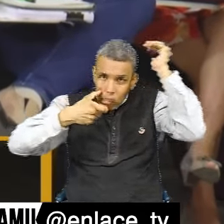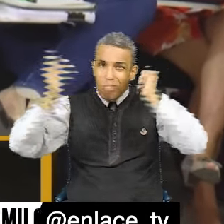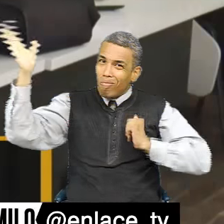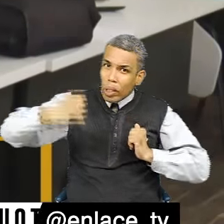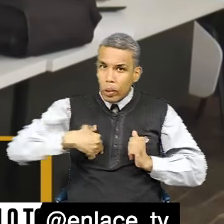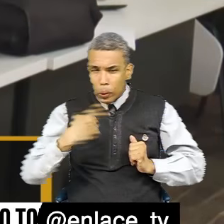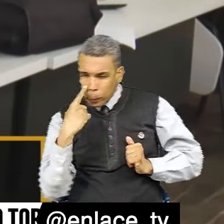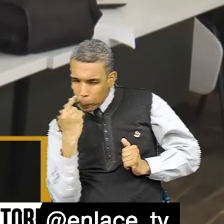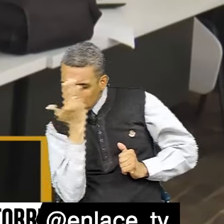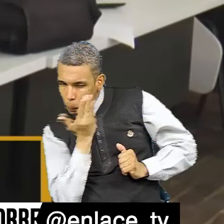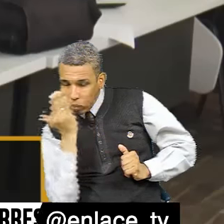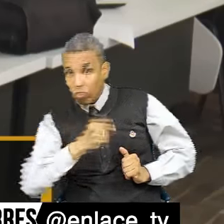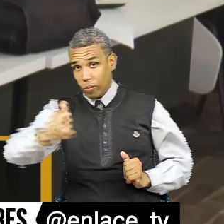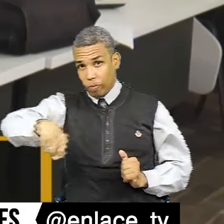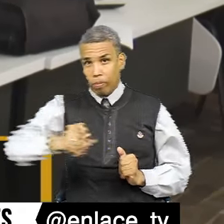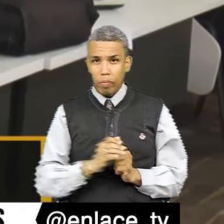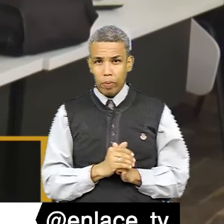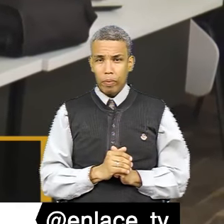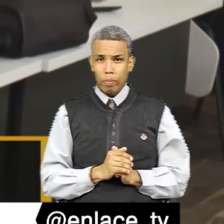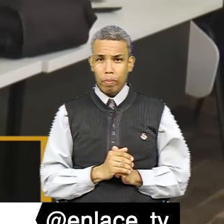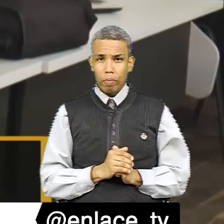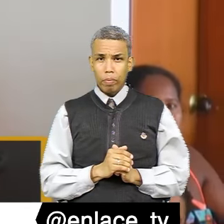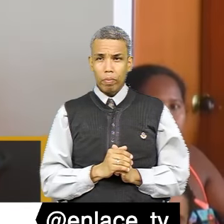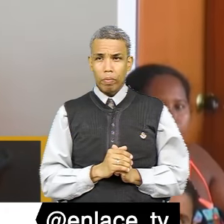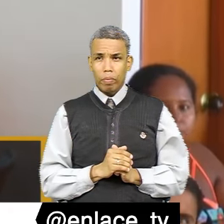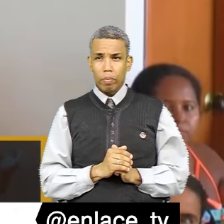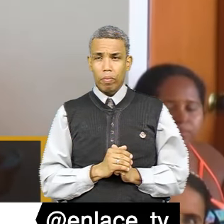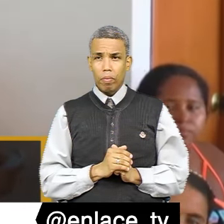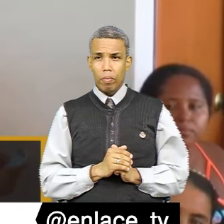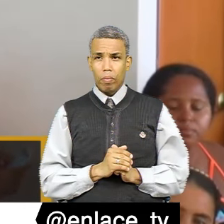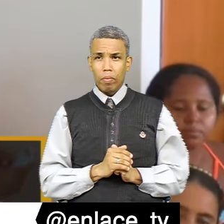consideran, no funciona como esperan. En donde queremos